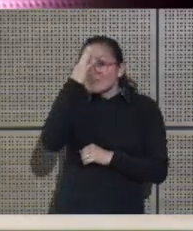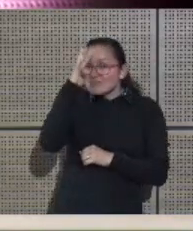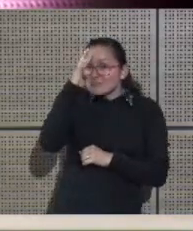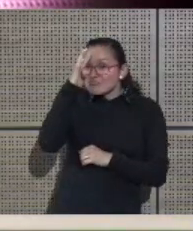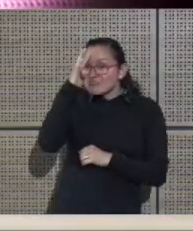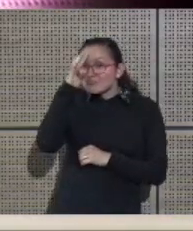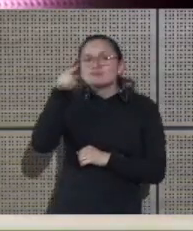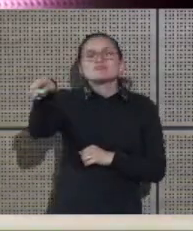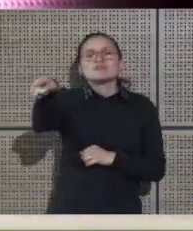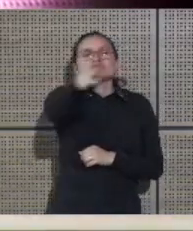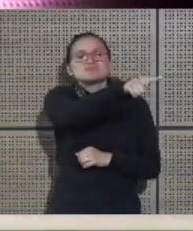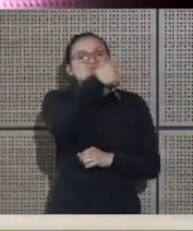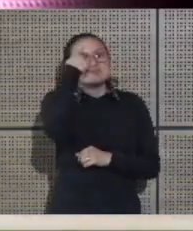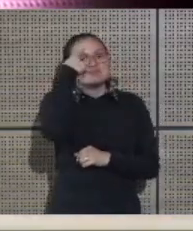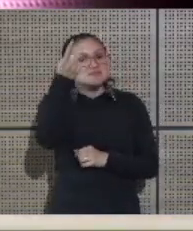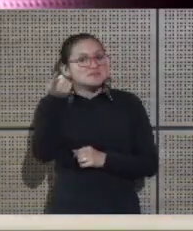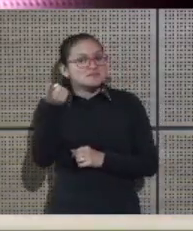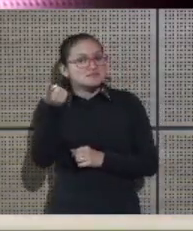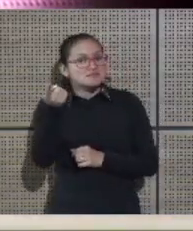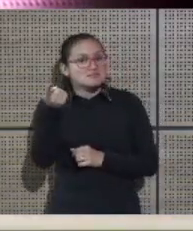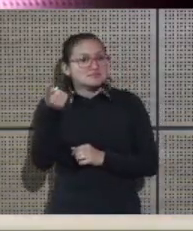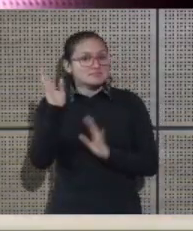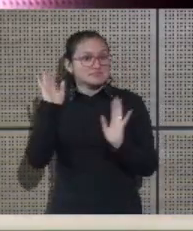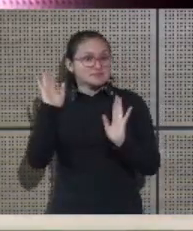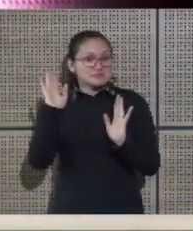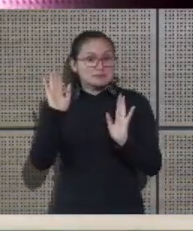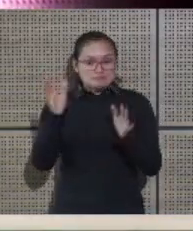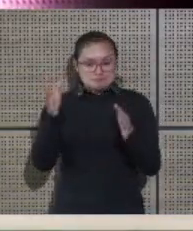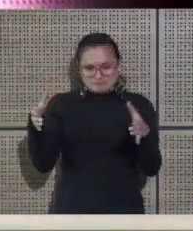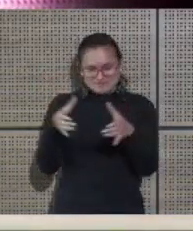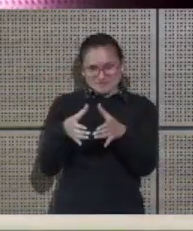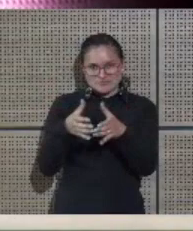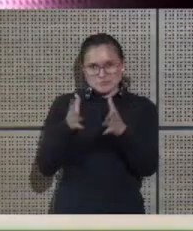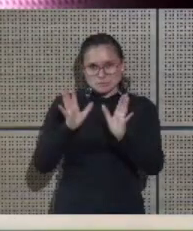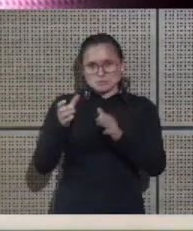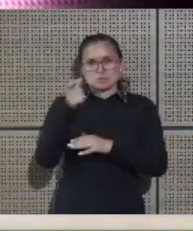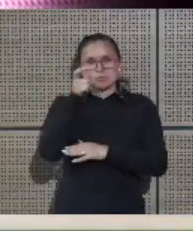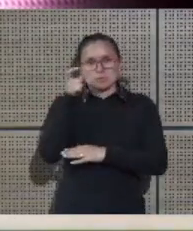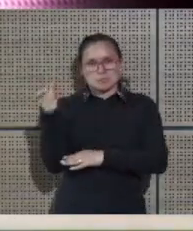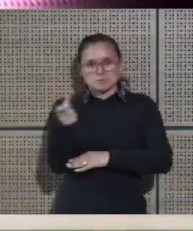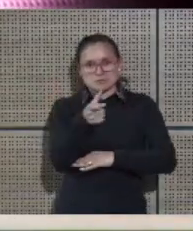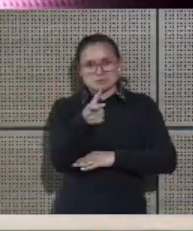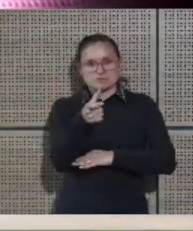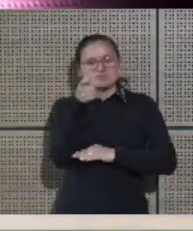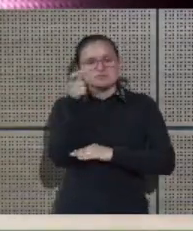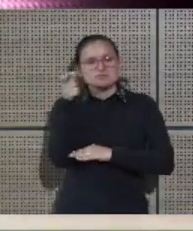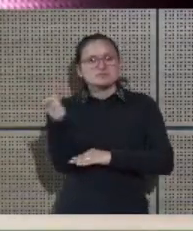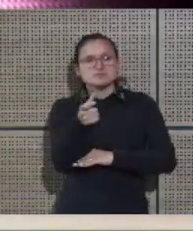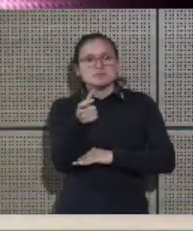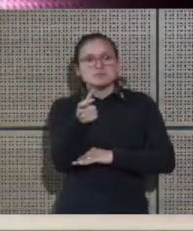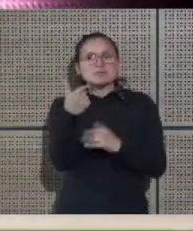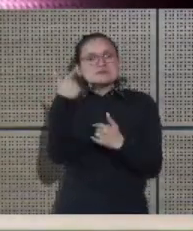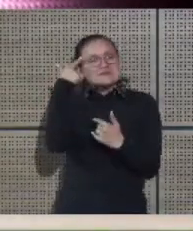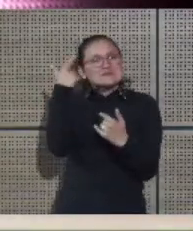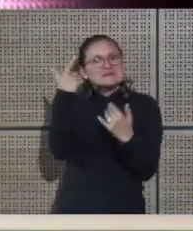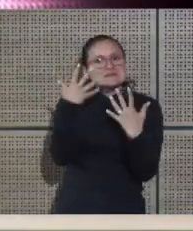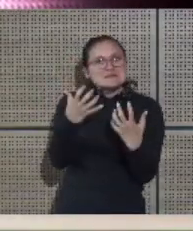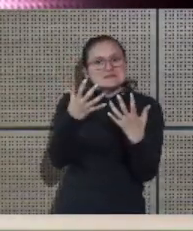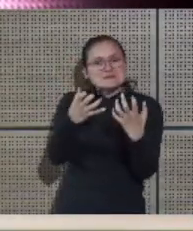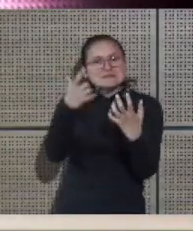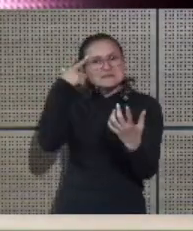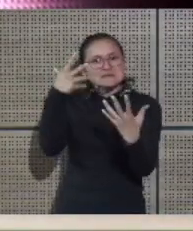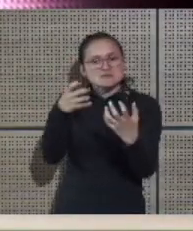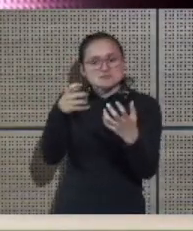Esa es una pregunta para ustedes. ¿Qué hacen las contralorías para apostar por este sueño?